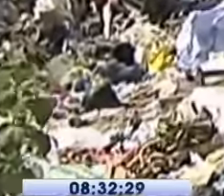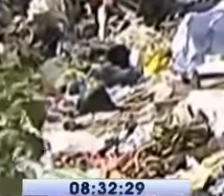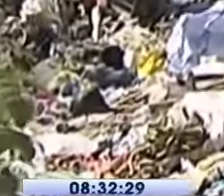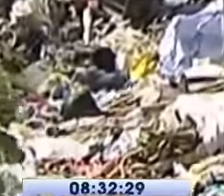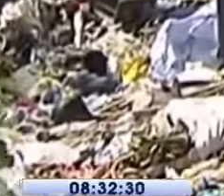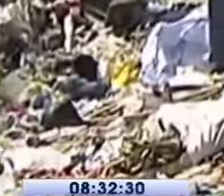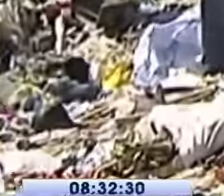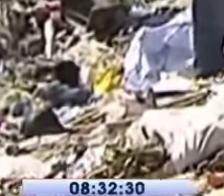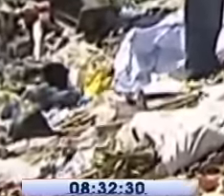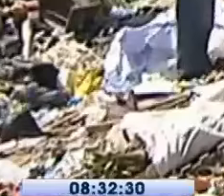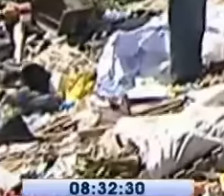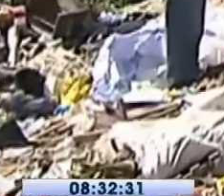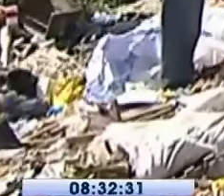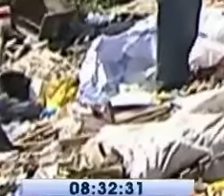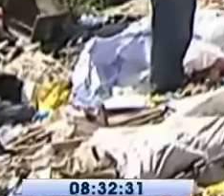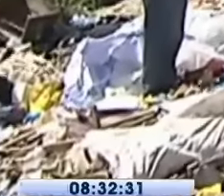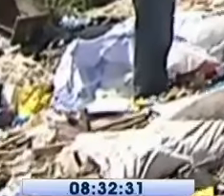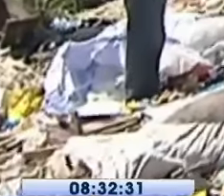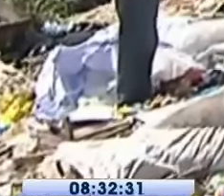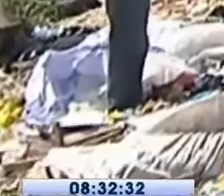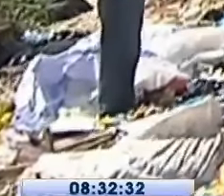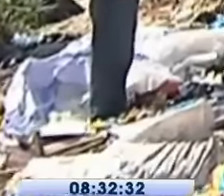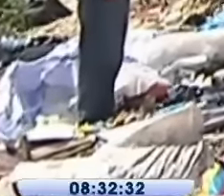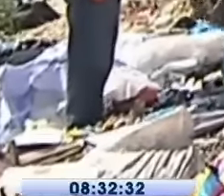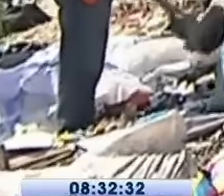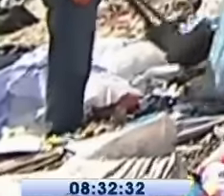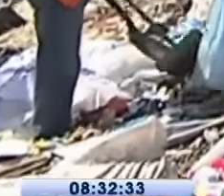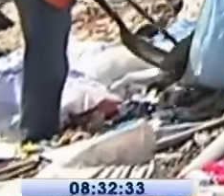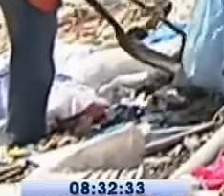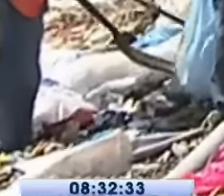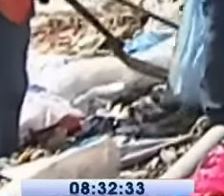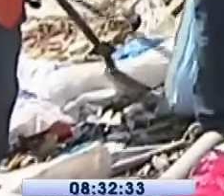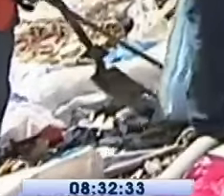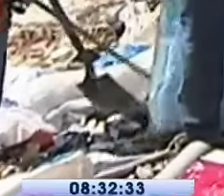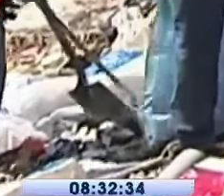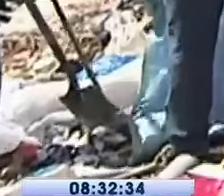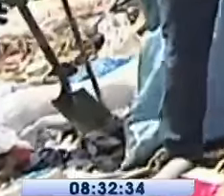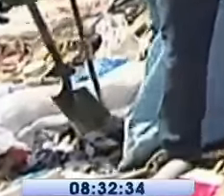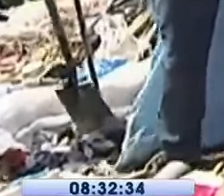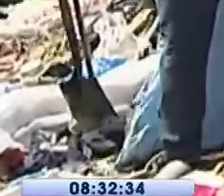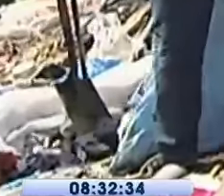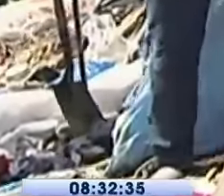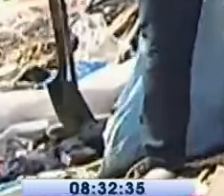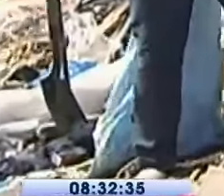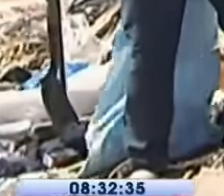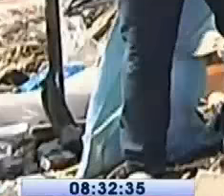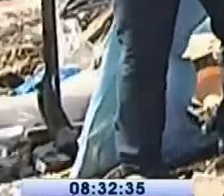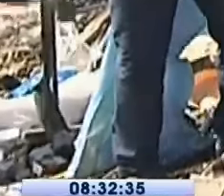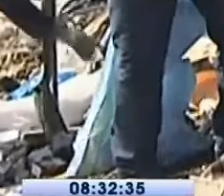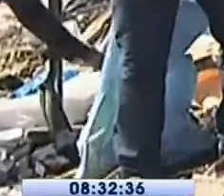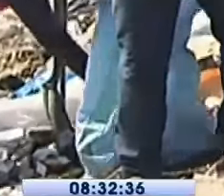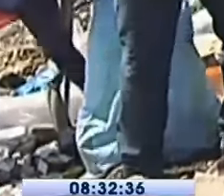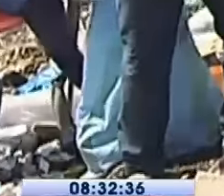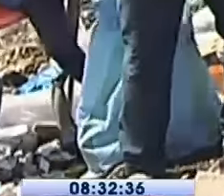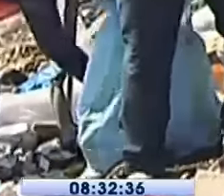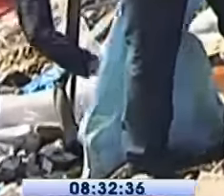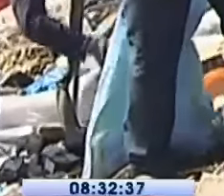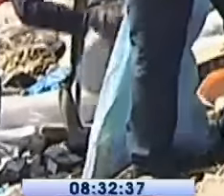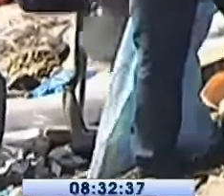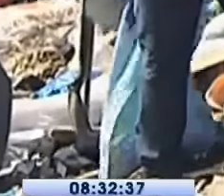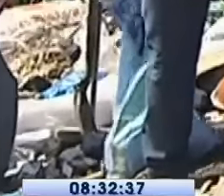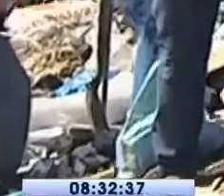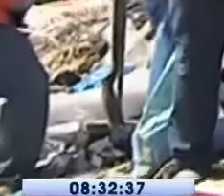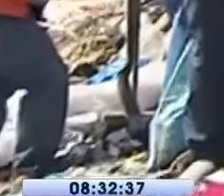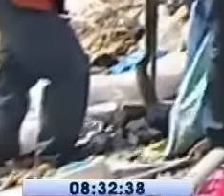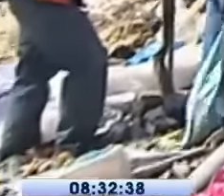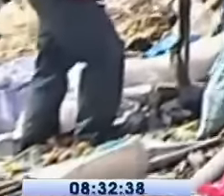en este sector de la ciudad hay un botadero de basura, como vemos en pantalla, donde constantemente la gente empieza a botar sus desperdicios y